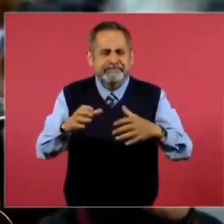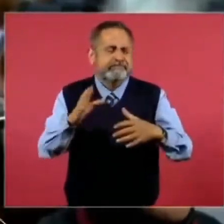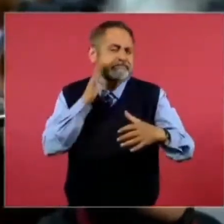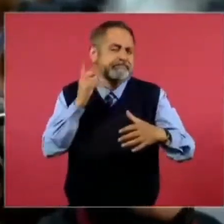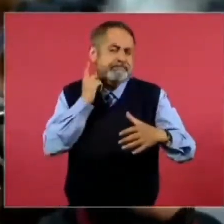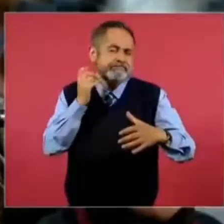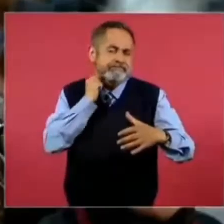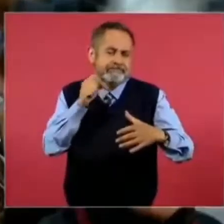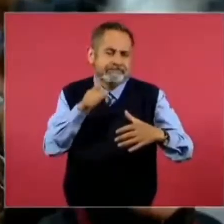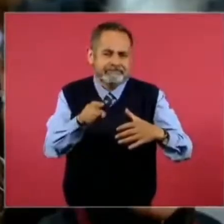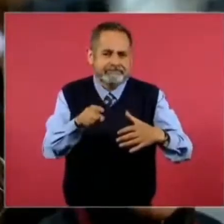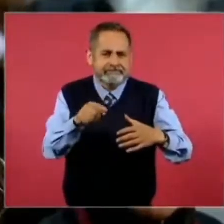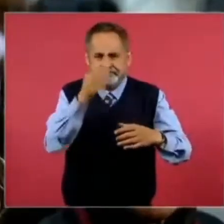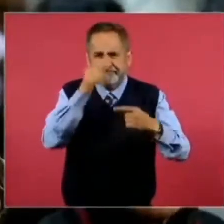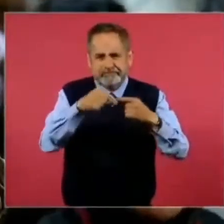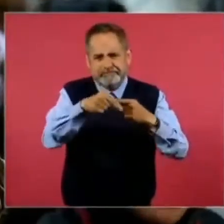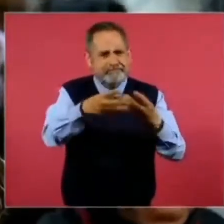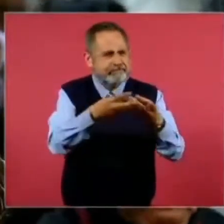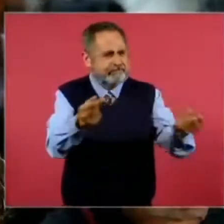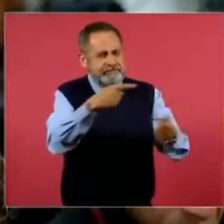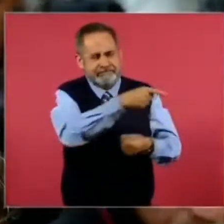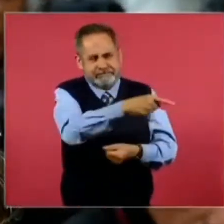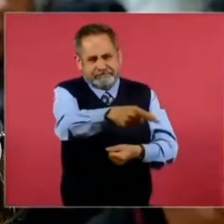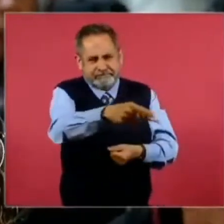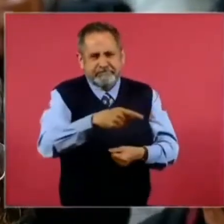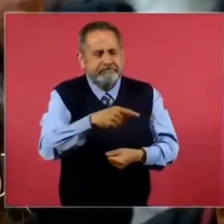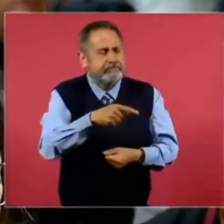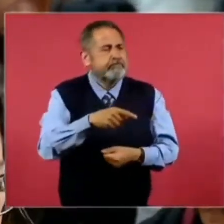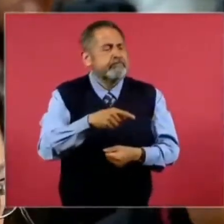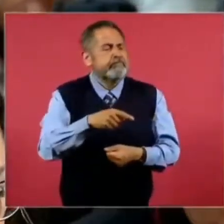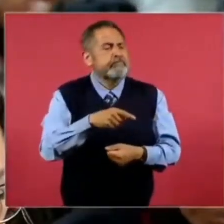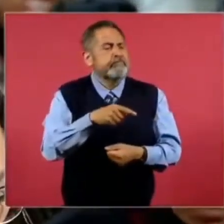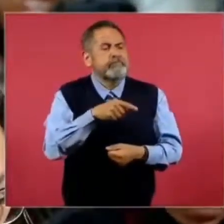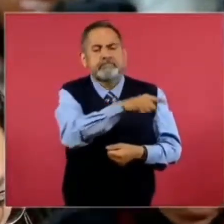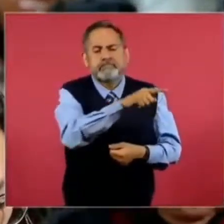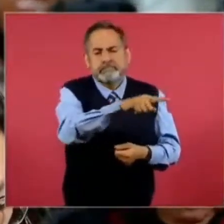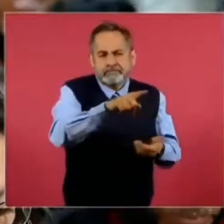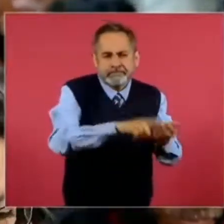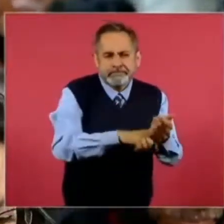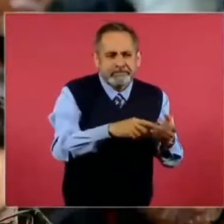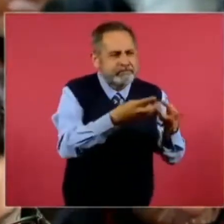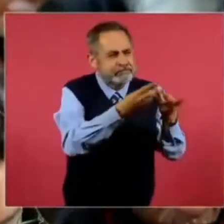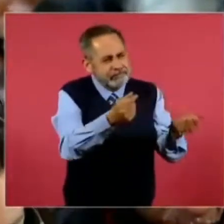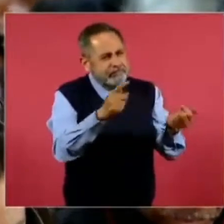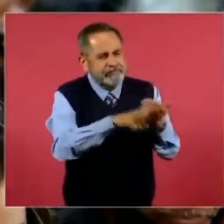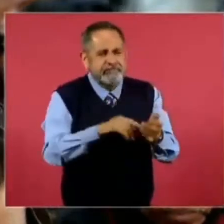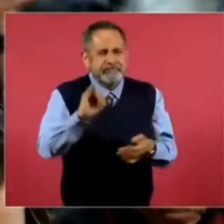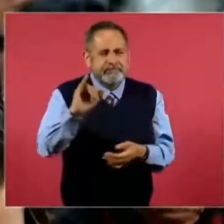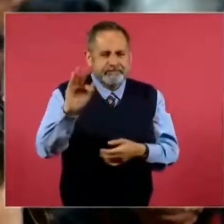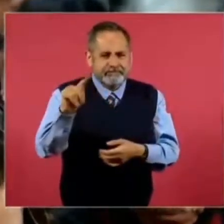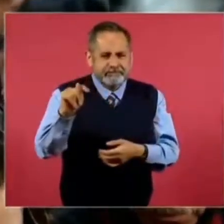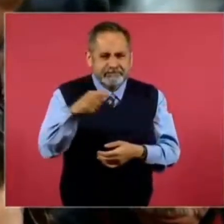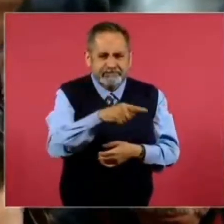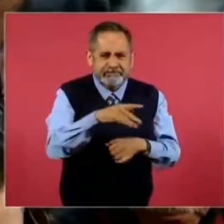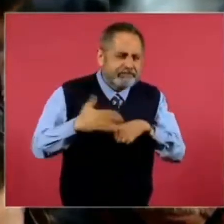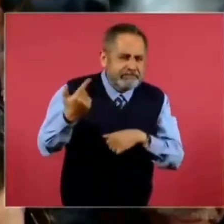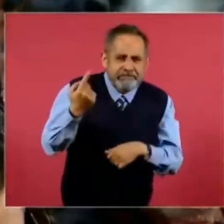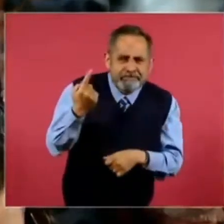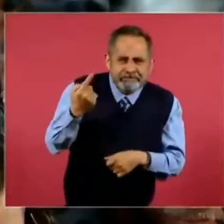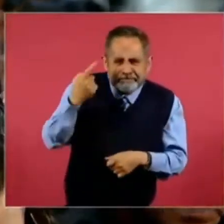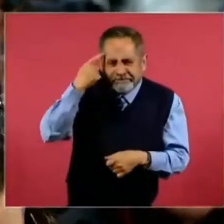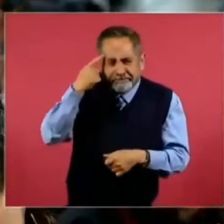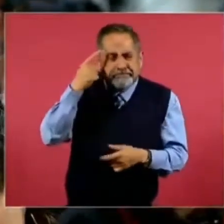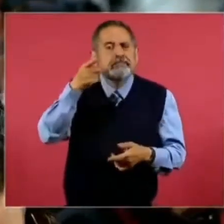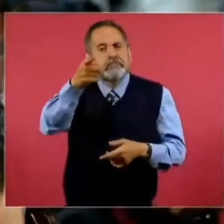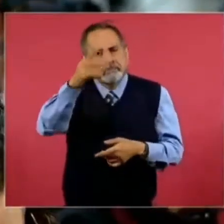por desaparecer, pero a mí lo que me interesa es saber su punto de vista, porque pues